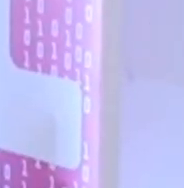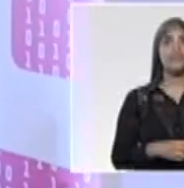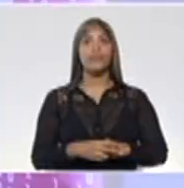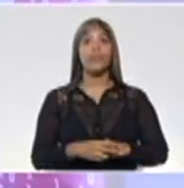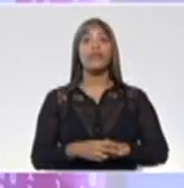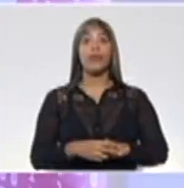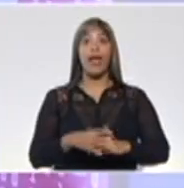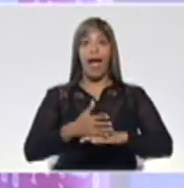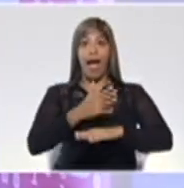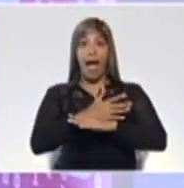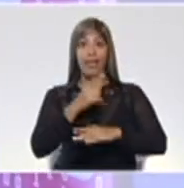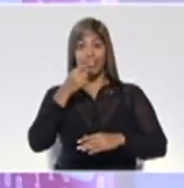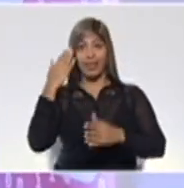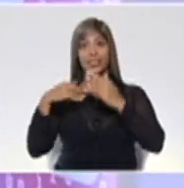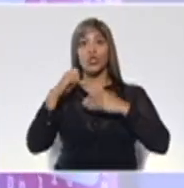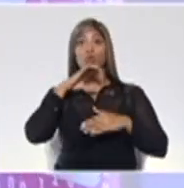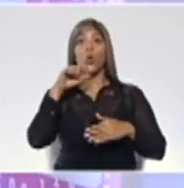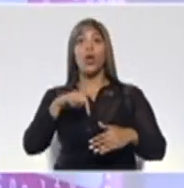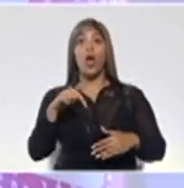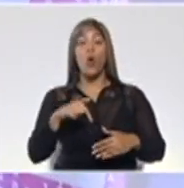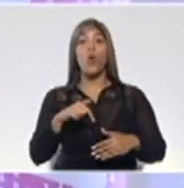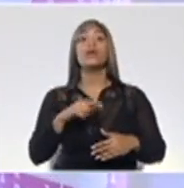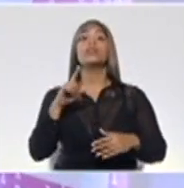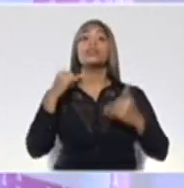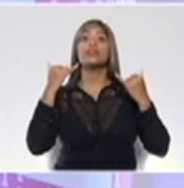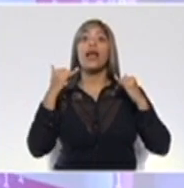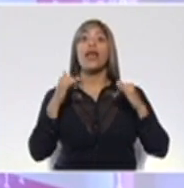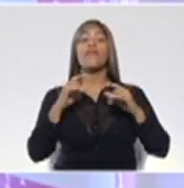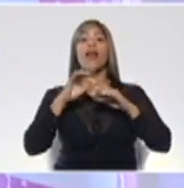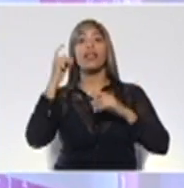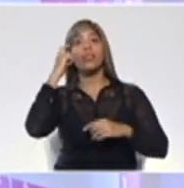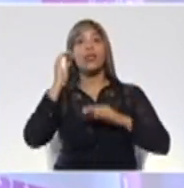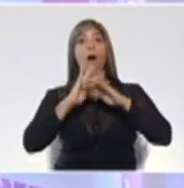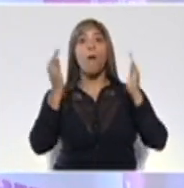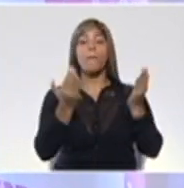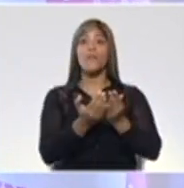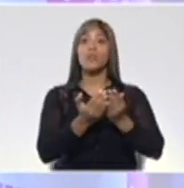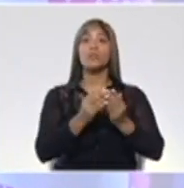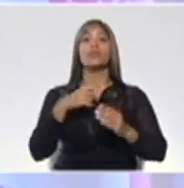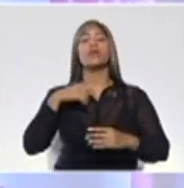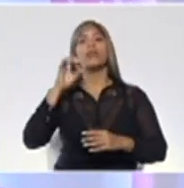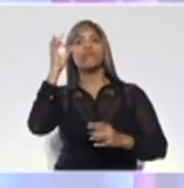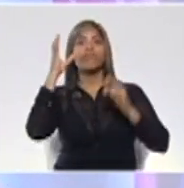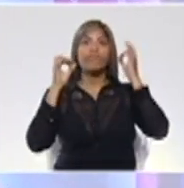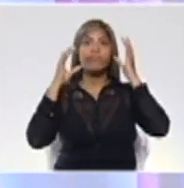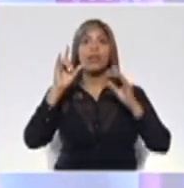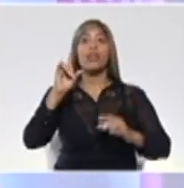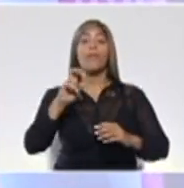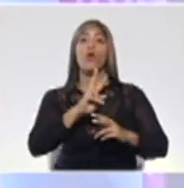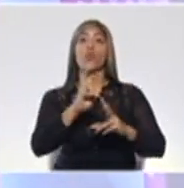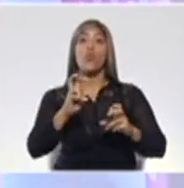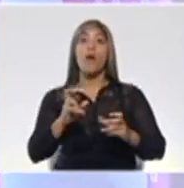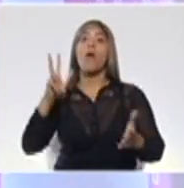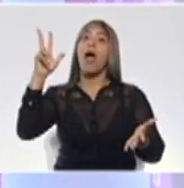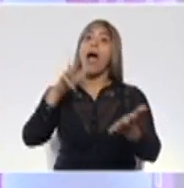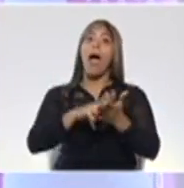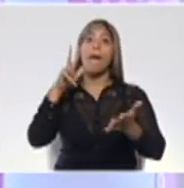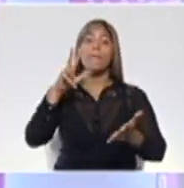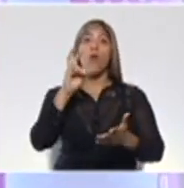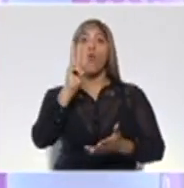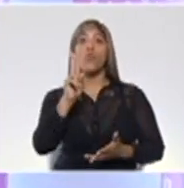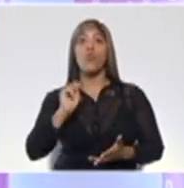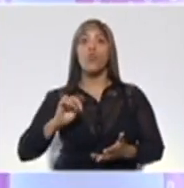Tal día como hoy celebramos el Día Mundial de la Creatividad y la Innovación, decretado así por la UNESCO, entidad